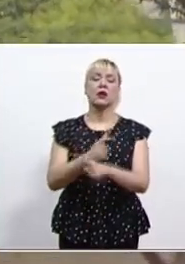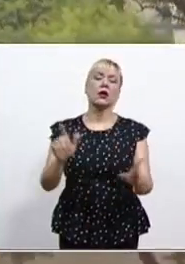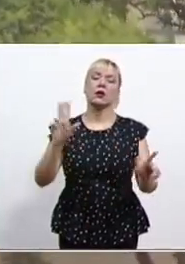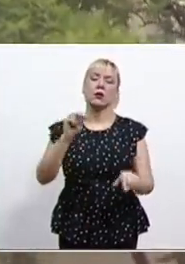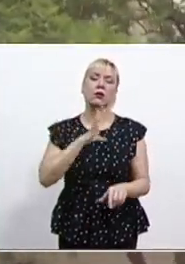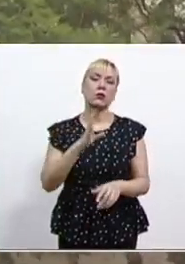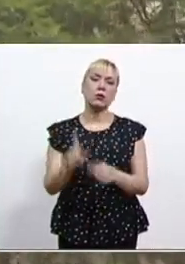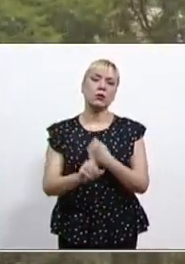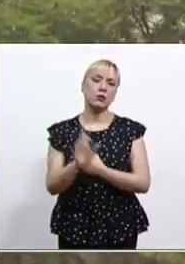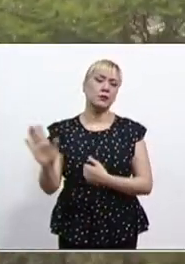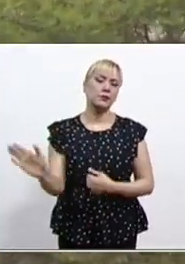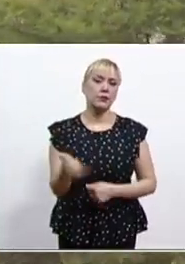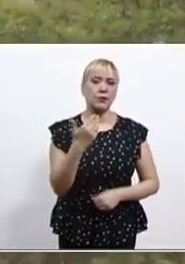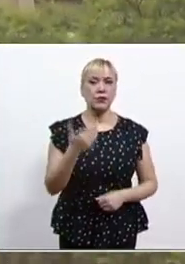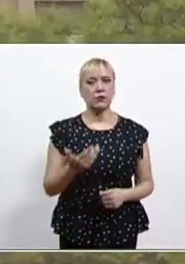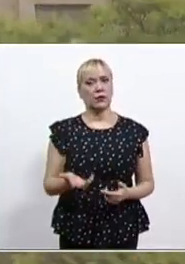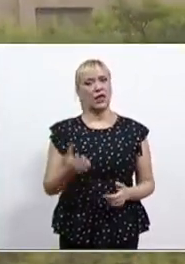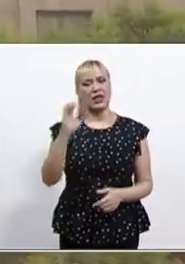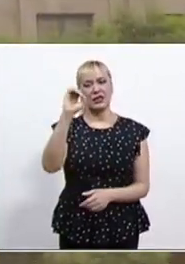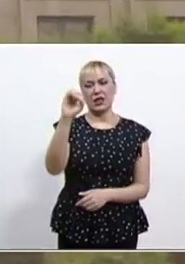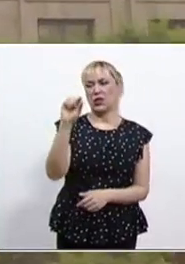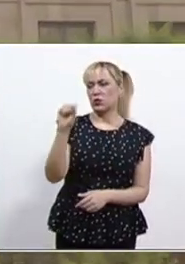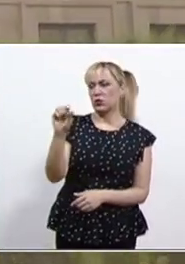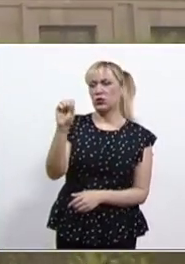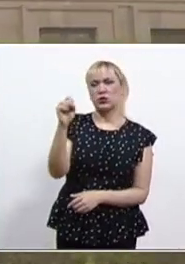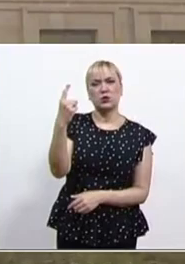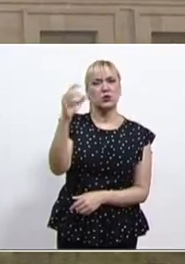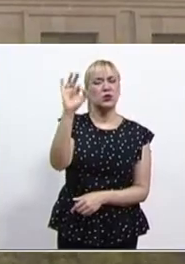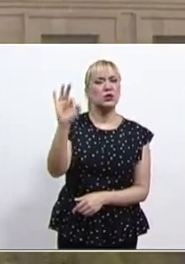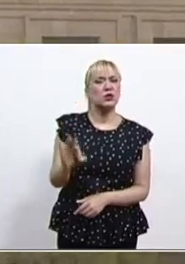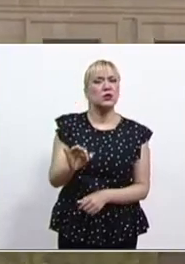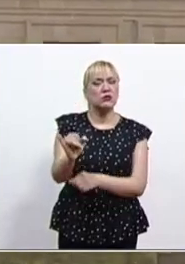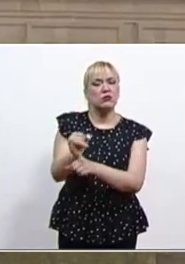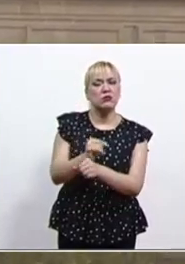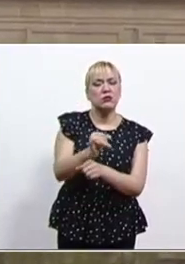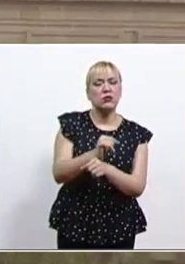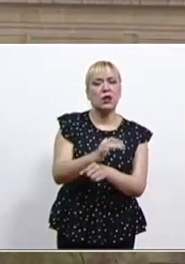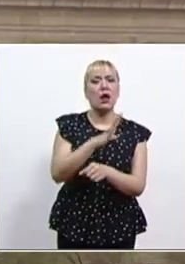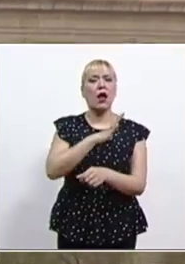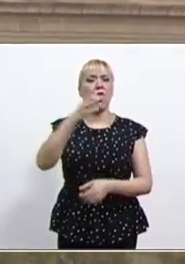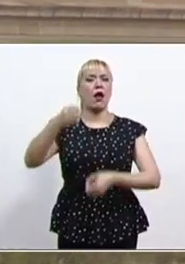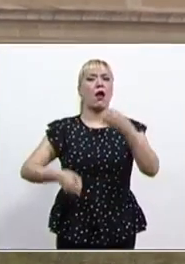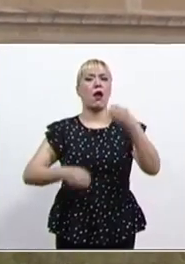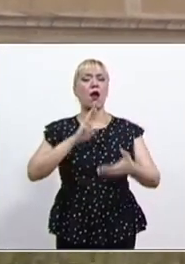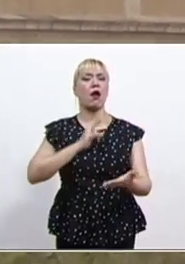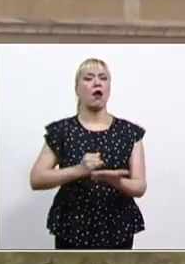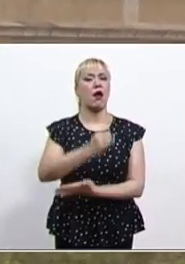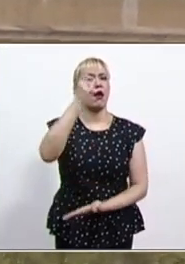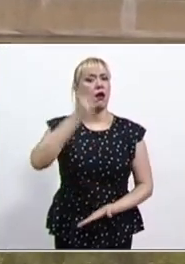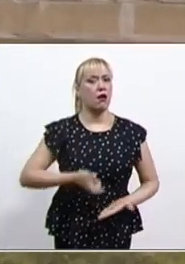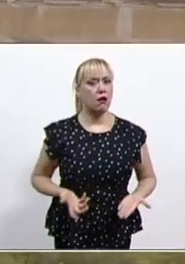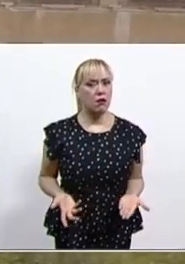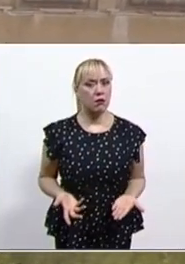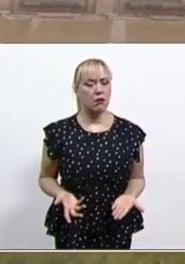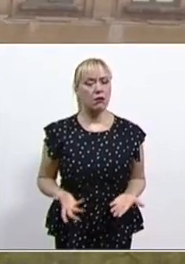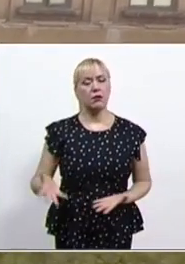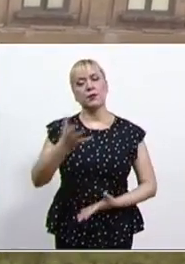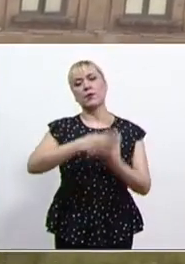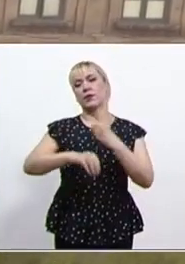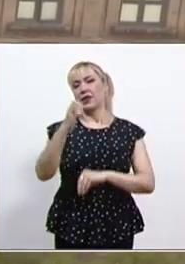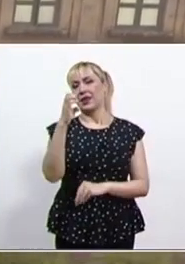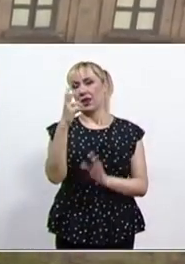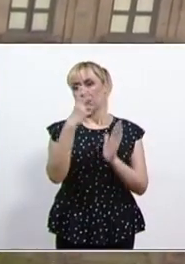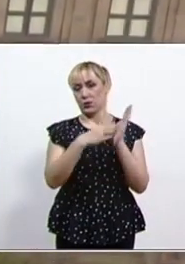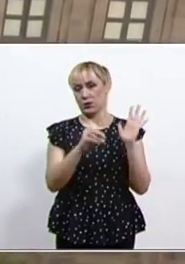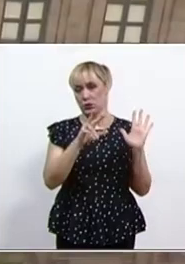es decir, solo el 0.61% de los casos investigados obtuvo una sentencia. En tanto que de enero de 2018